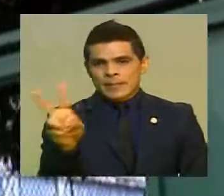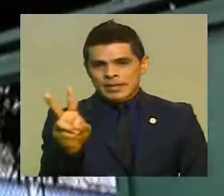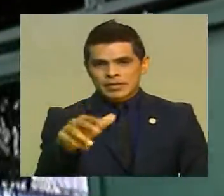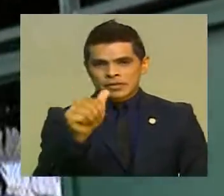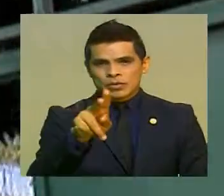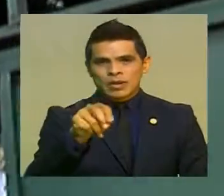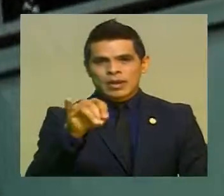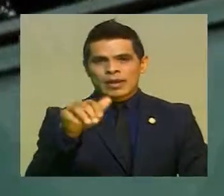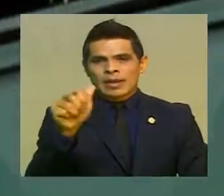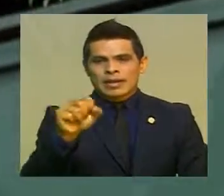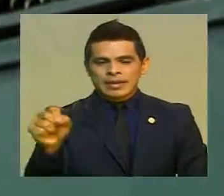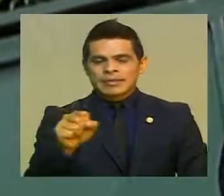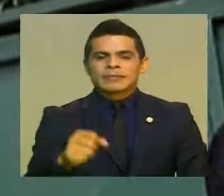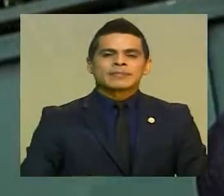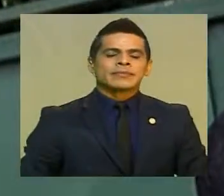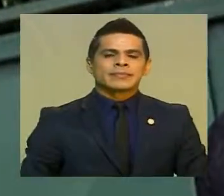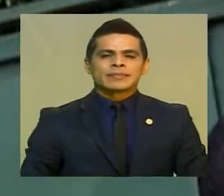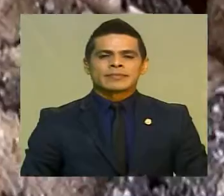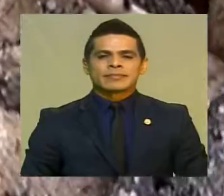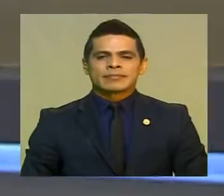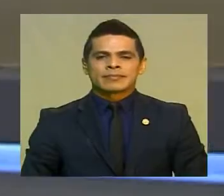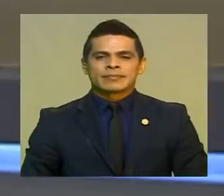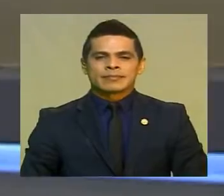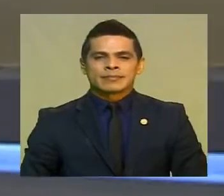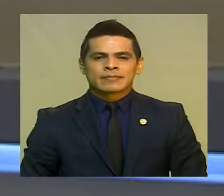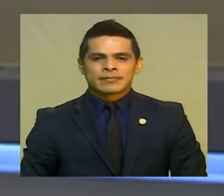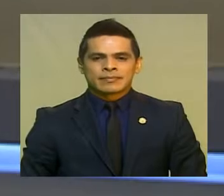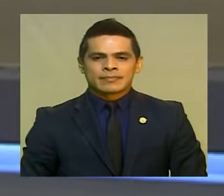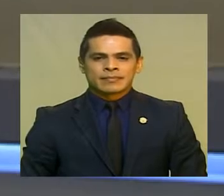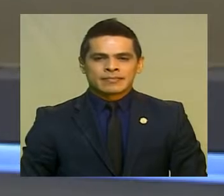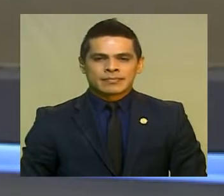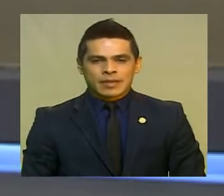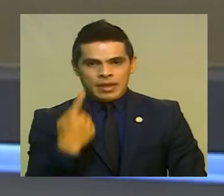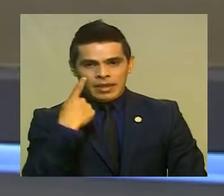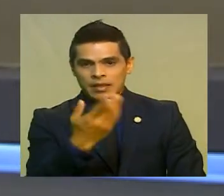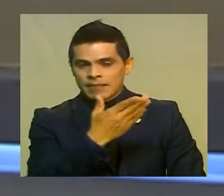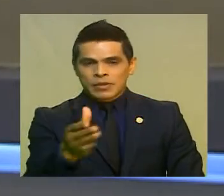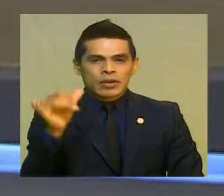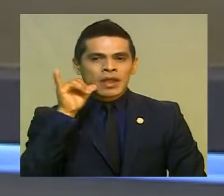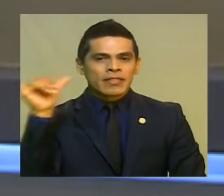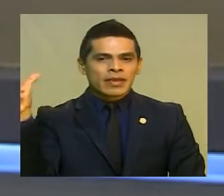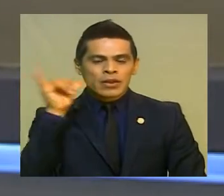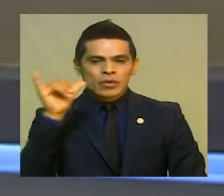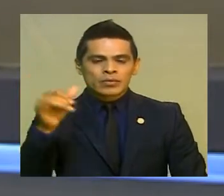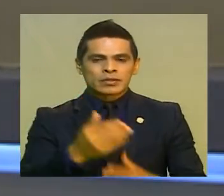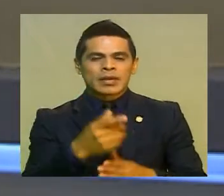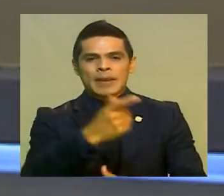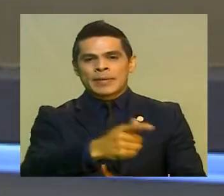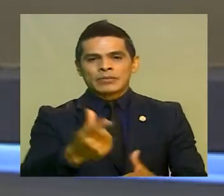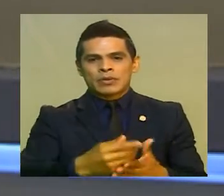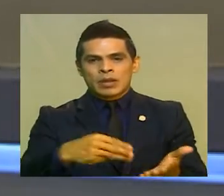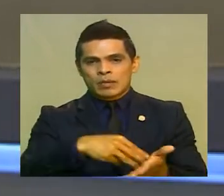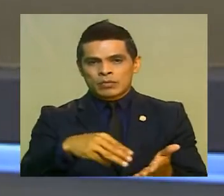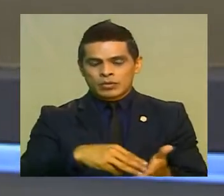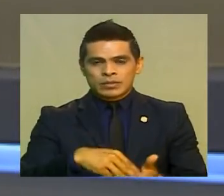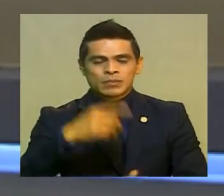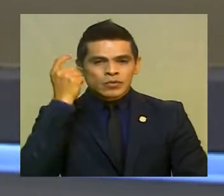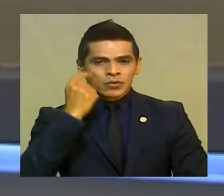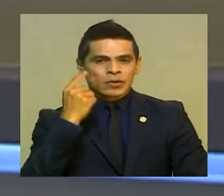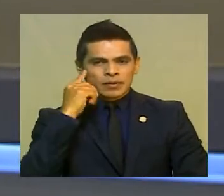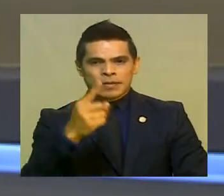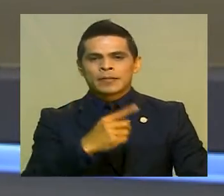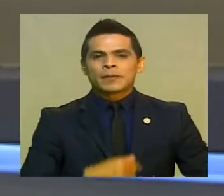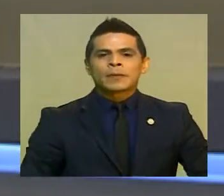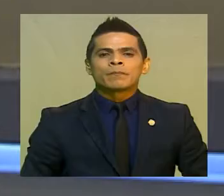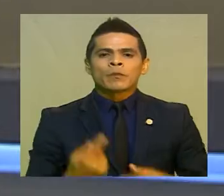anaís gonzález noticias canal i ahí estaban las denuncias de la comunidad del municipio sucre vamos a seguir revisando lo